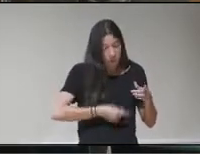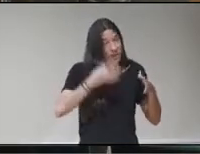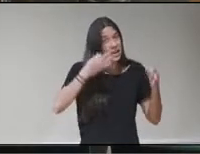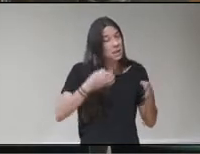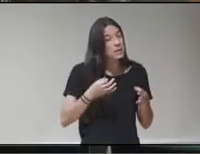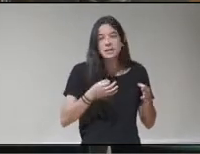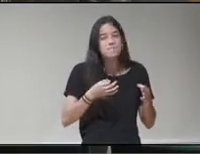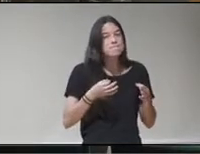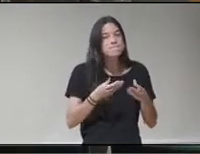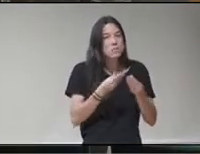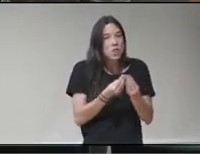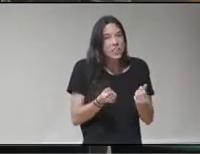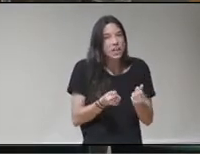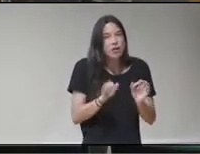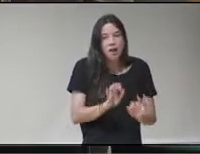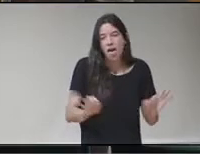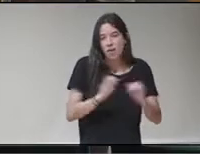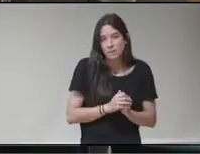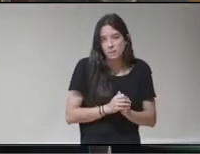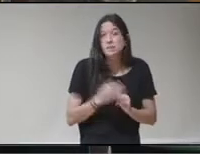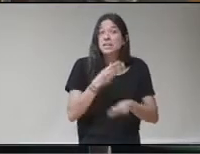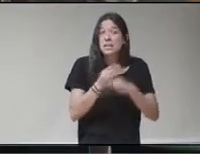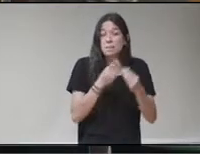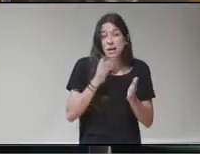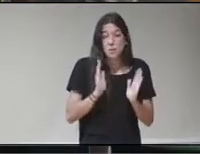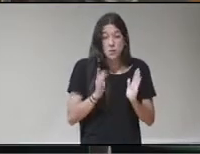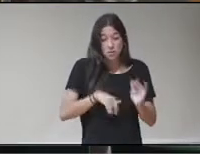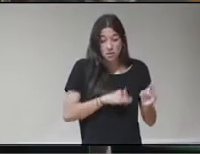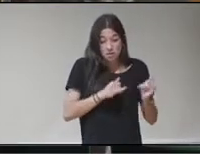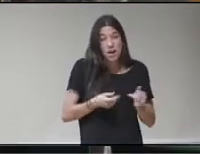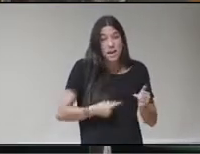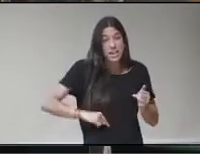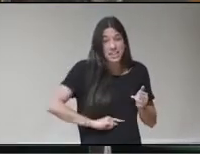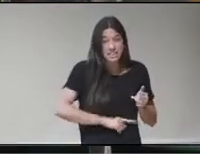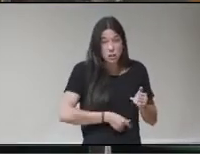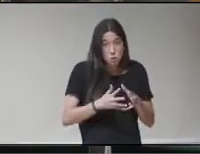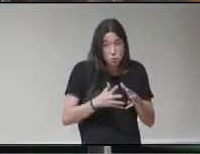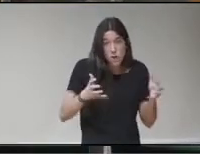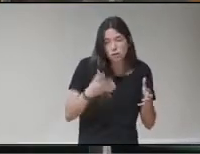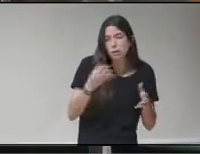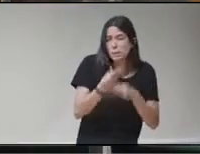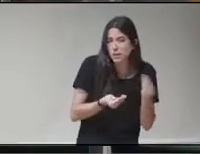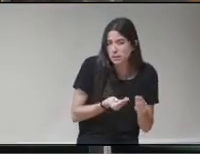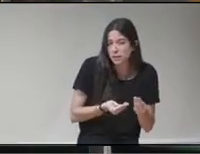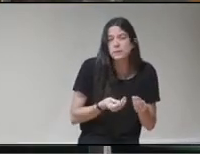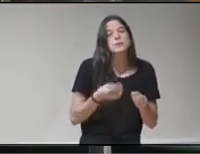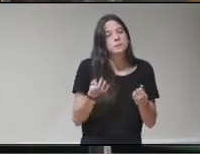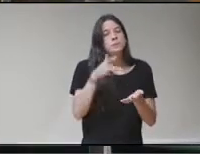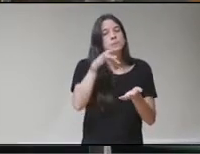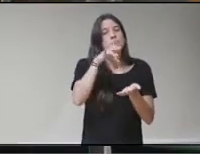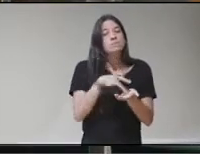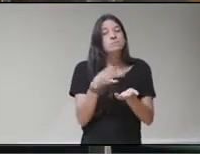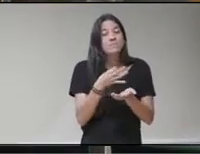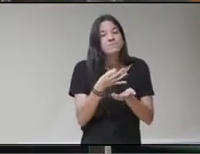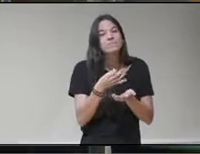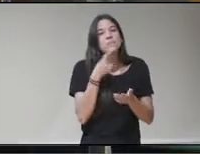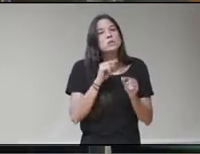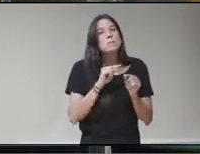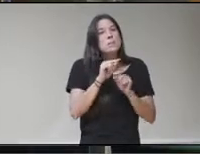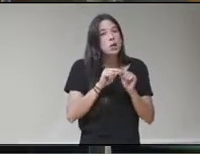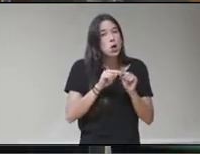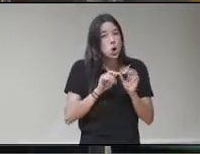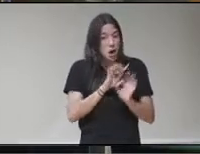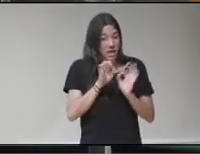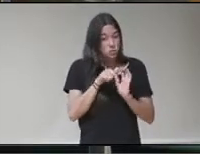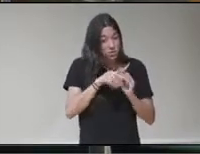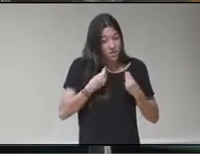en absoluto. ¿Qué ocurre cuando llega al intestino grueso? Pues lo que va a pasar es que los microorganismos que allí viven